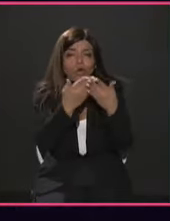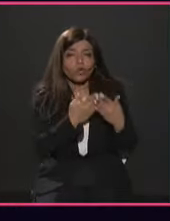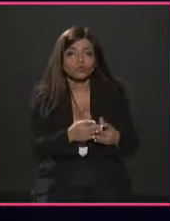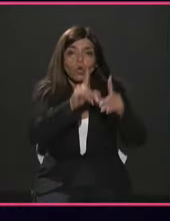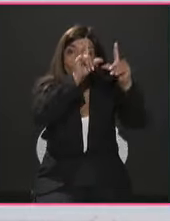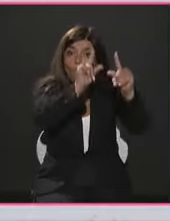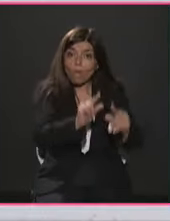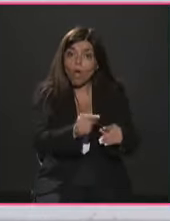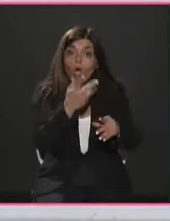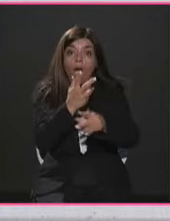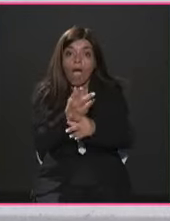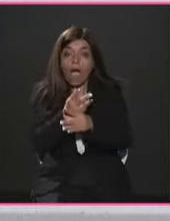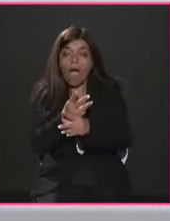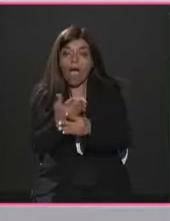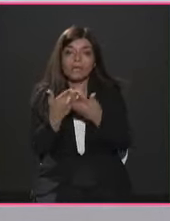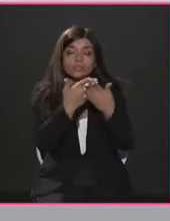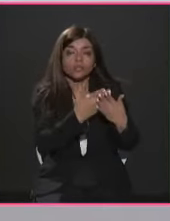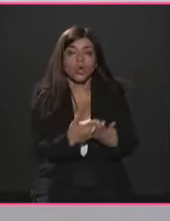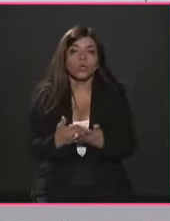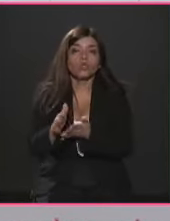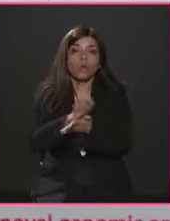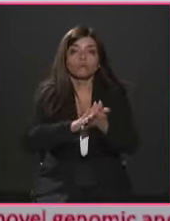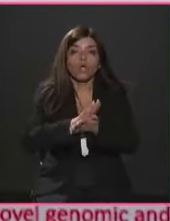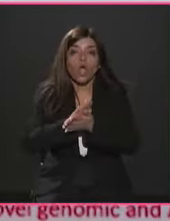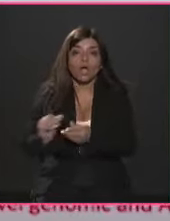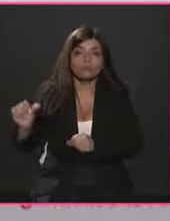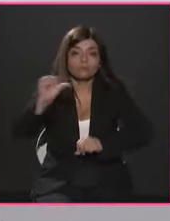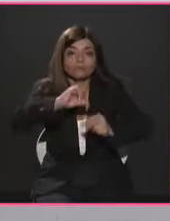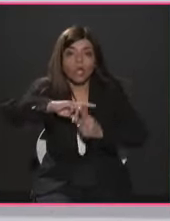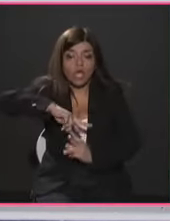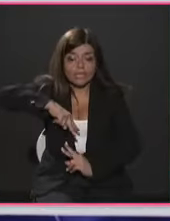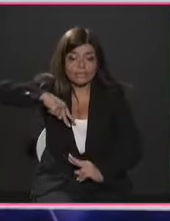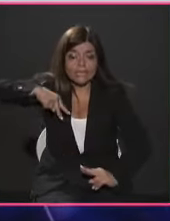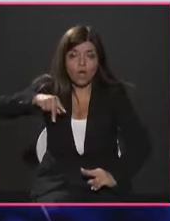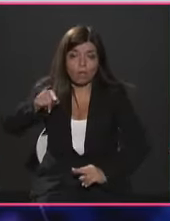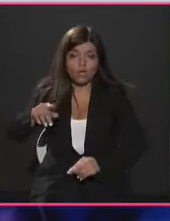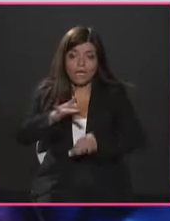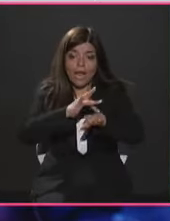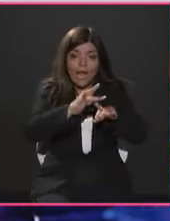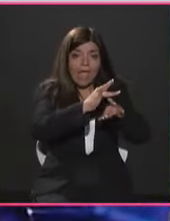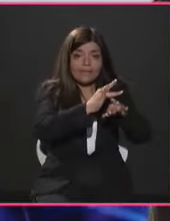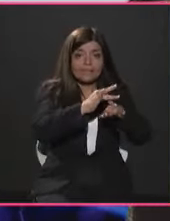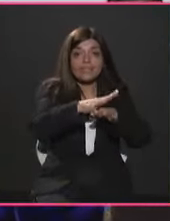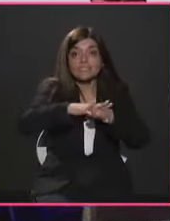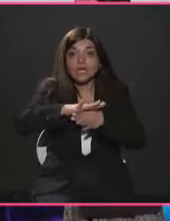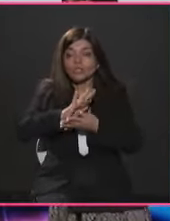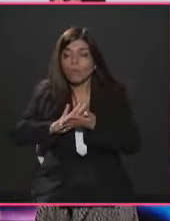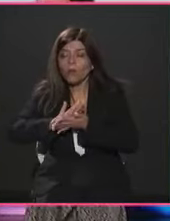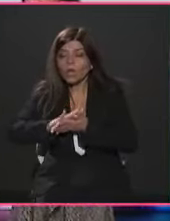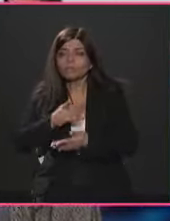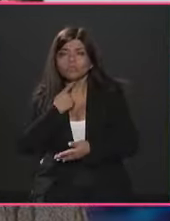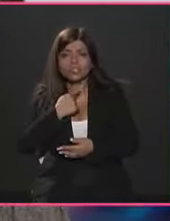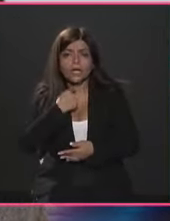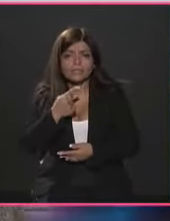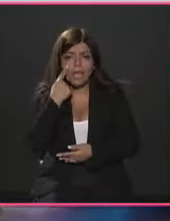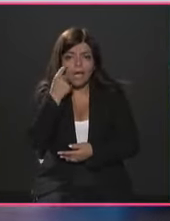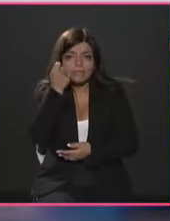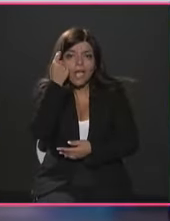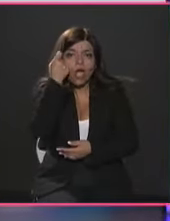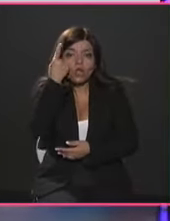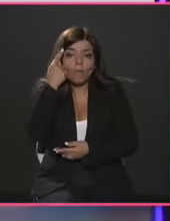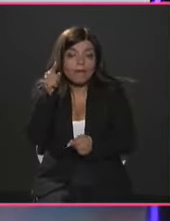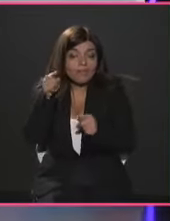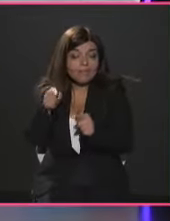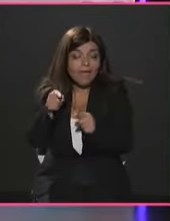existen sobre los microbiomas y la genoma que está presente en estas partes y estamos muy interesados en poder comprender esto